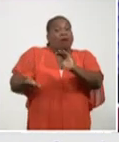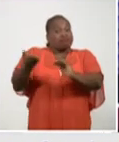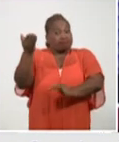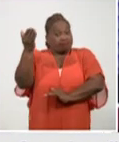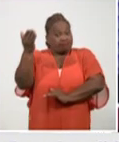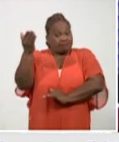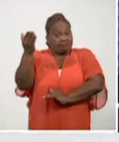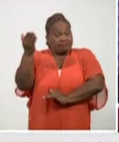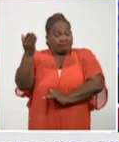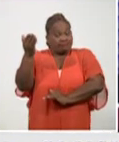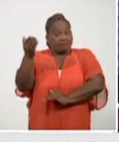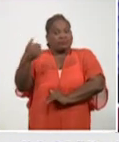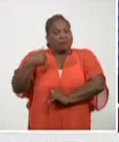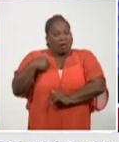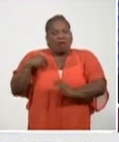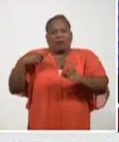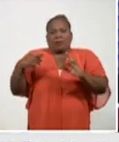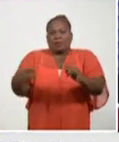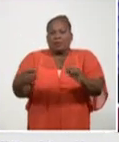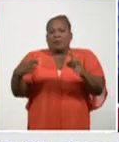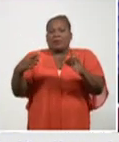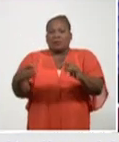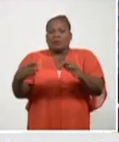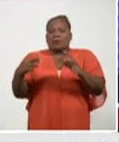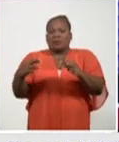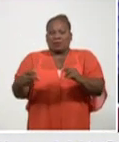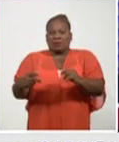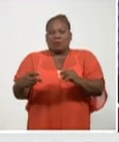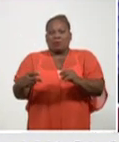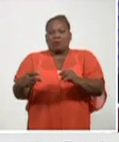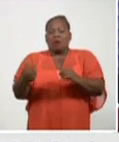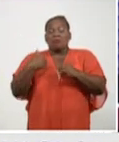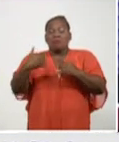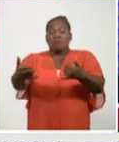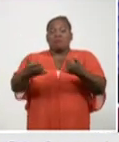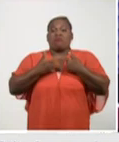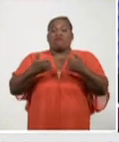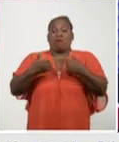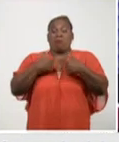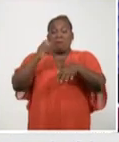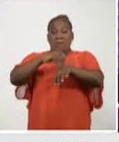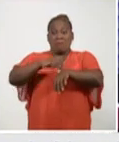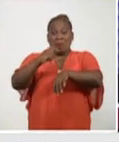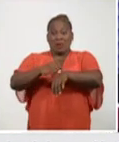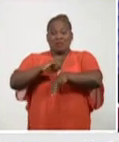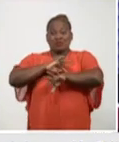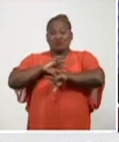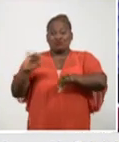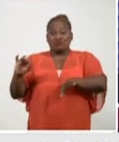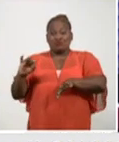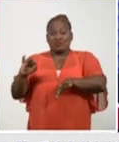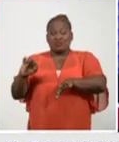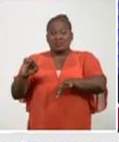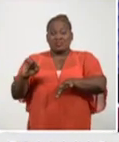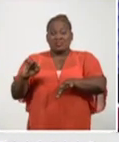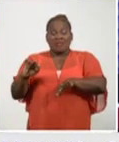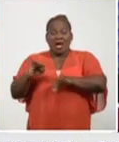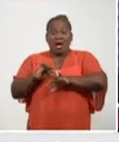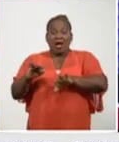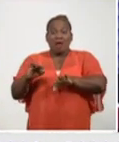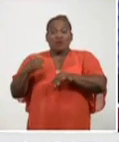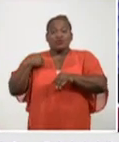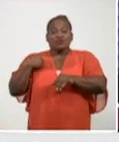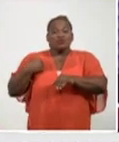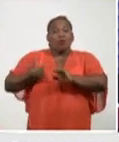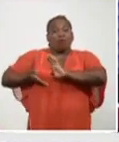Me siguen informando porque realmente a la hora que ya yo salgo no hay muchas personas en la calle, para no decir que